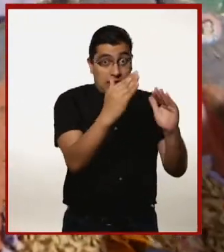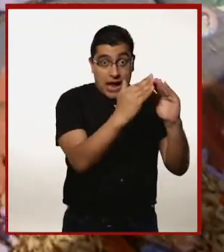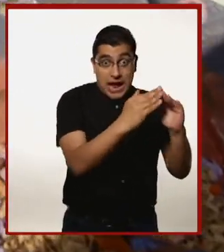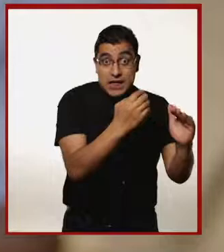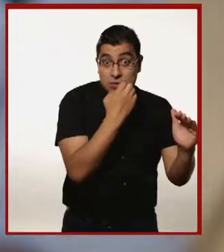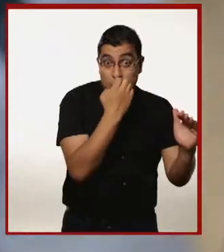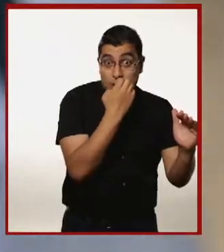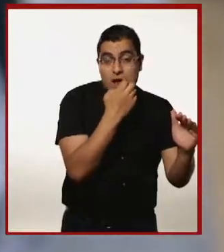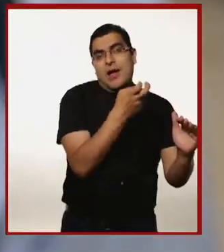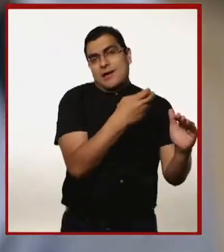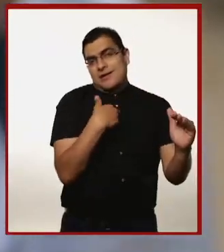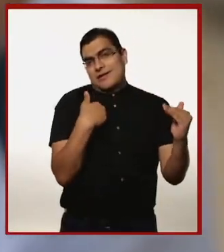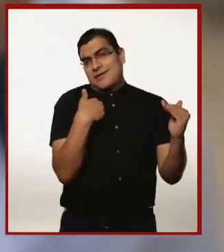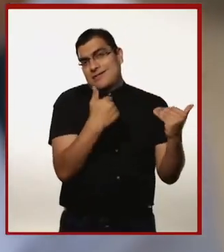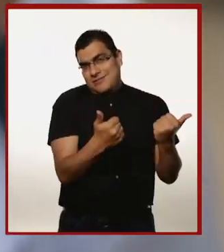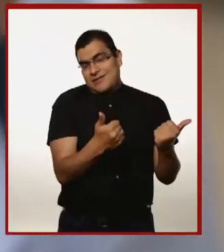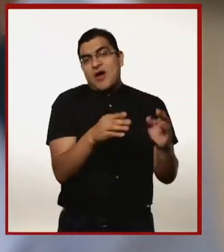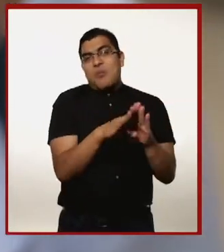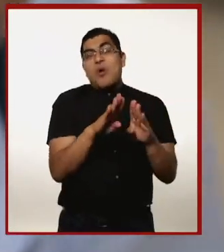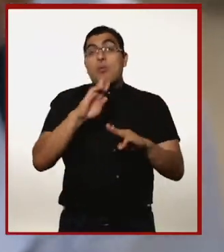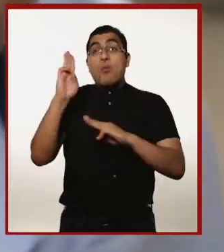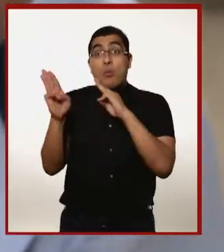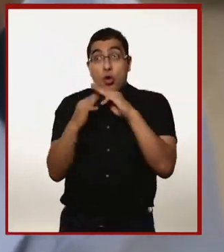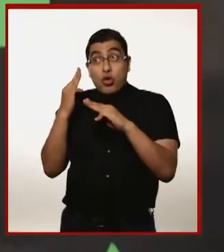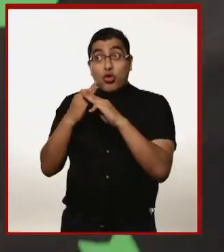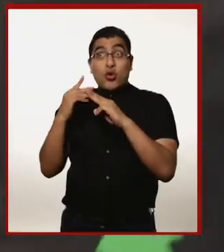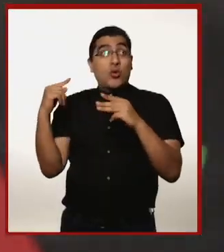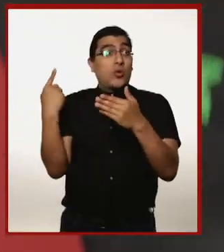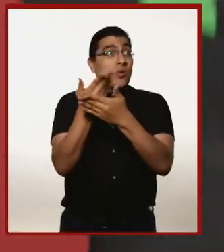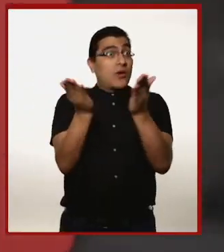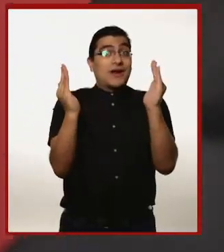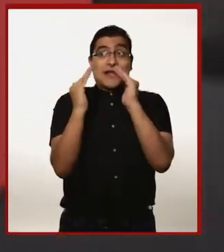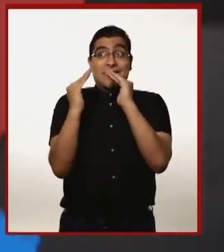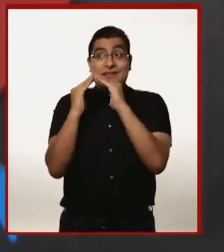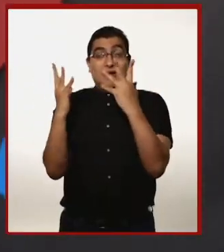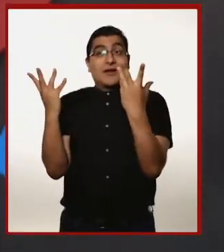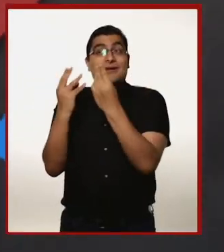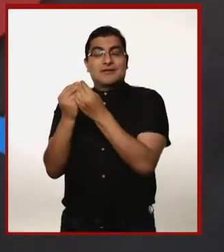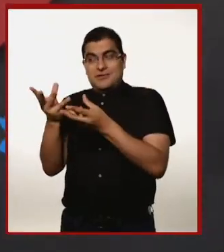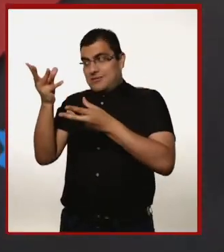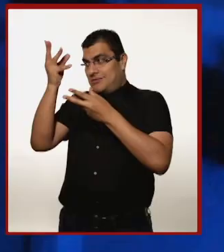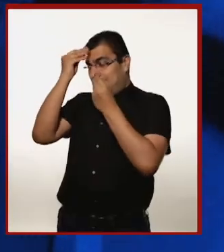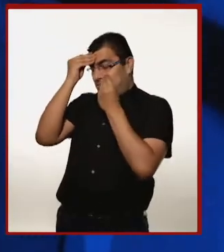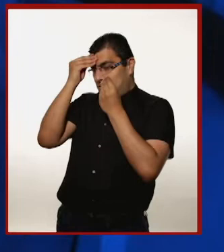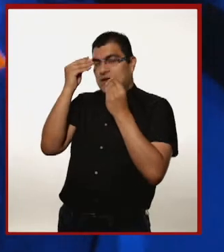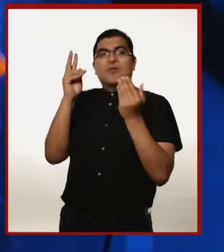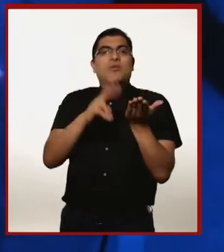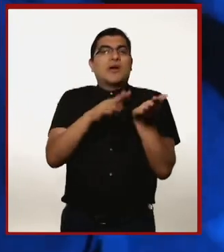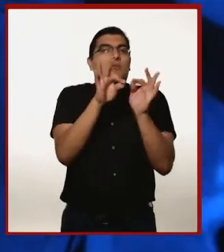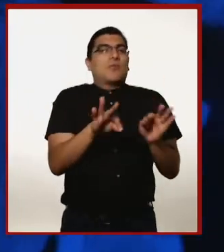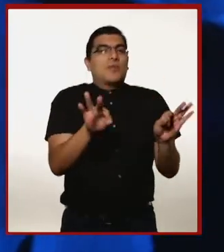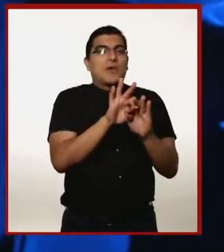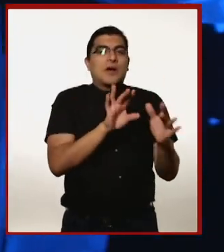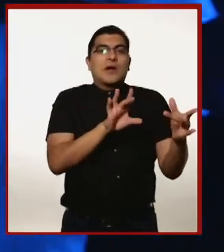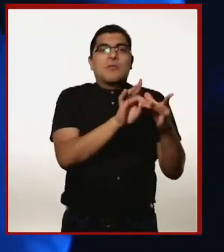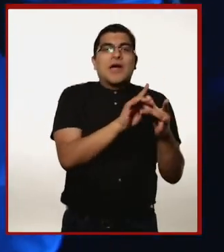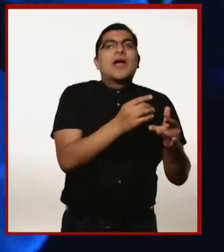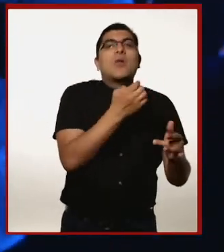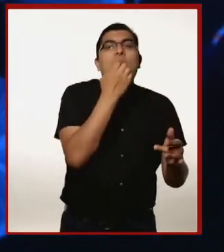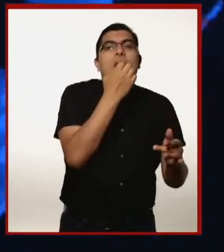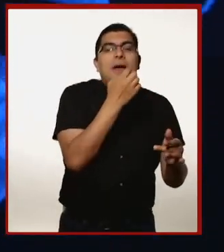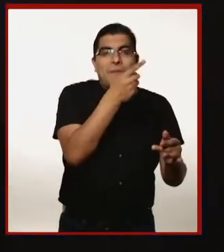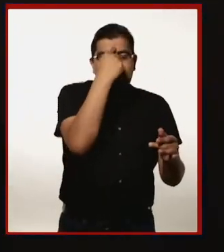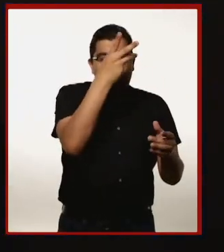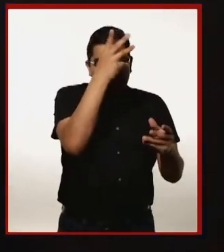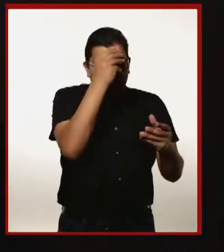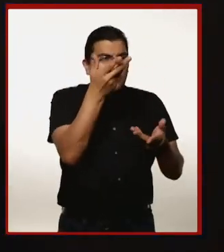aunque si entendemos incluso el mundo como nuestra casa, pues tiene también sentido que en la escuela podamos aprender a